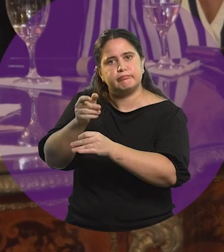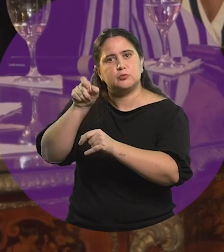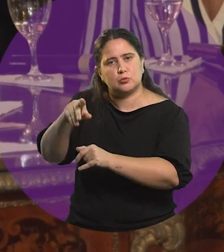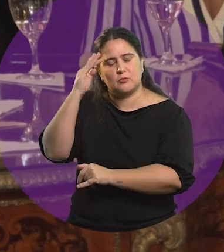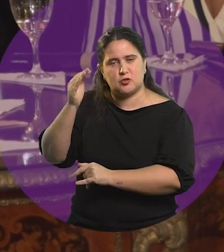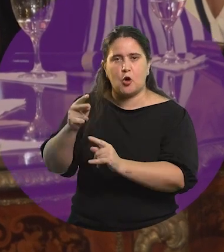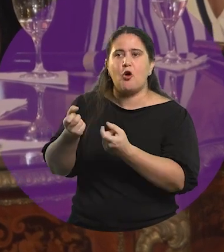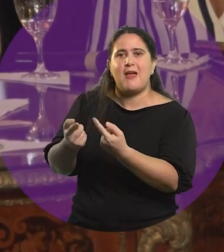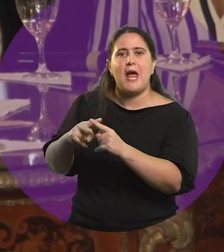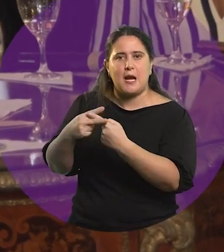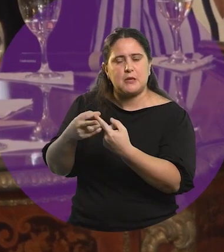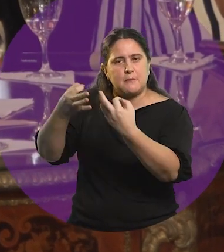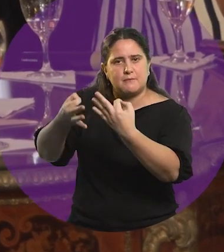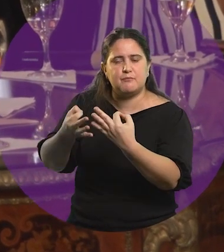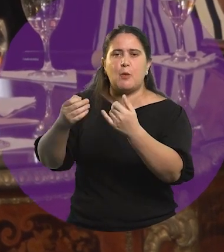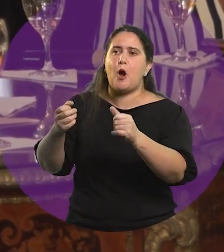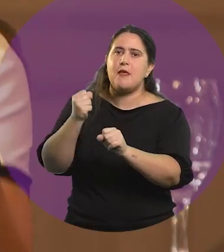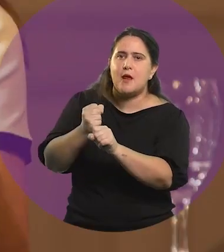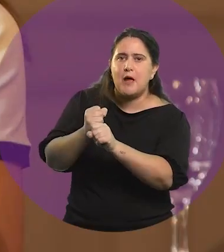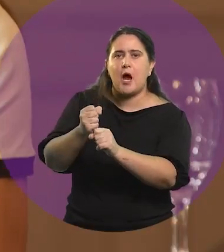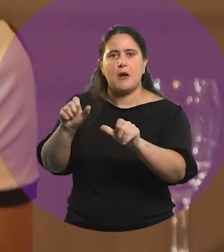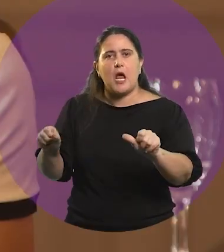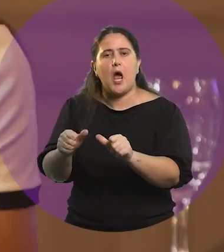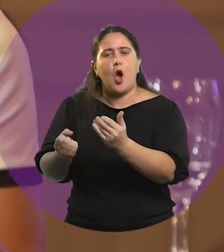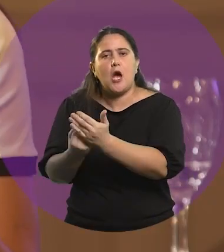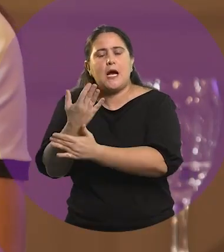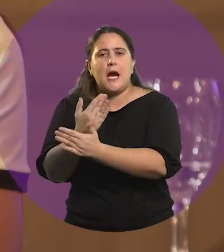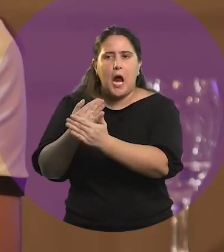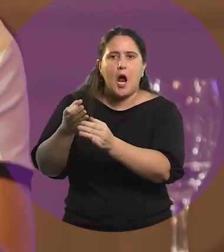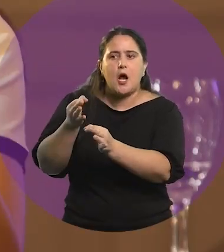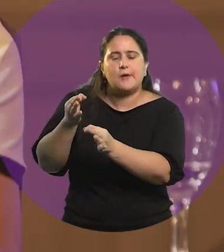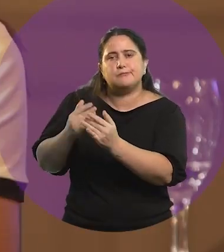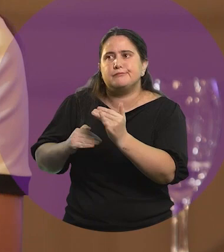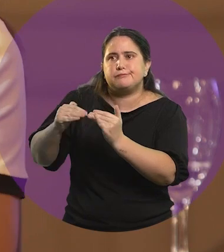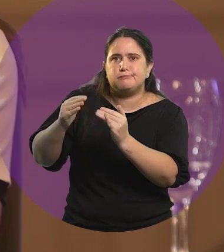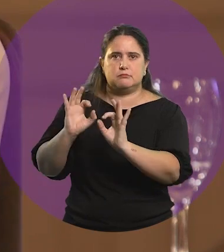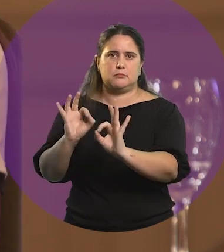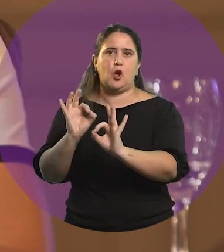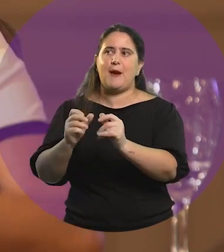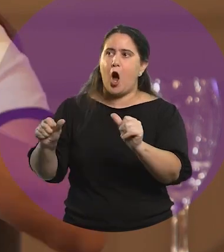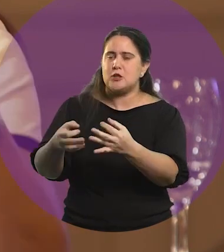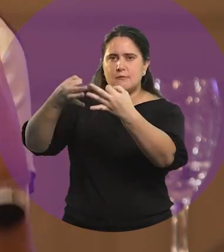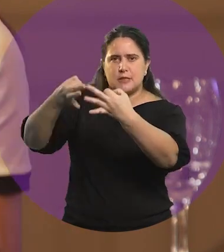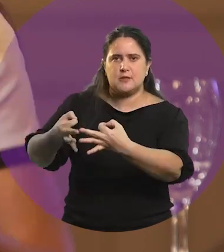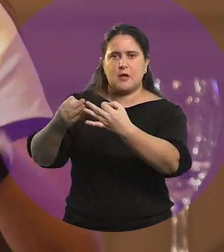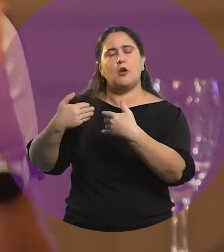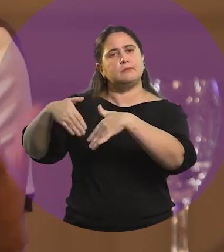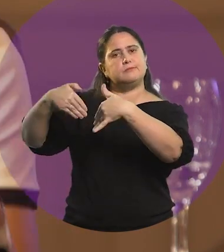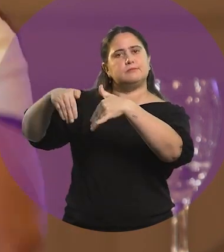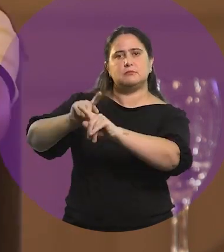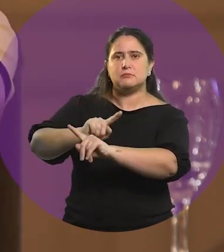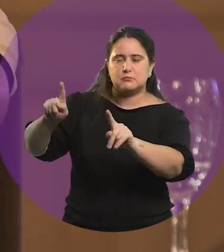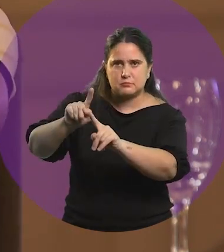herramientas concretas, vamos a trabajar en generar pautas, capacitémoslos para que puedan aplicar pautas concretas y no